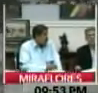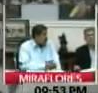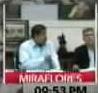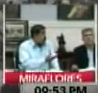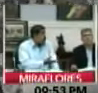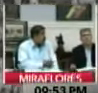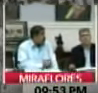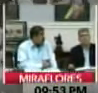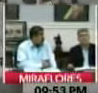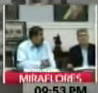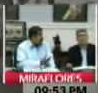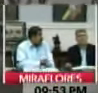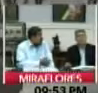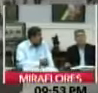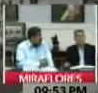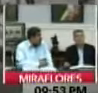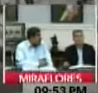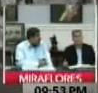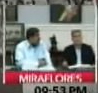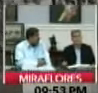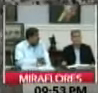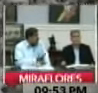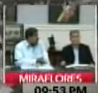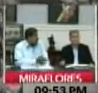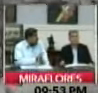Policía Metropolitana.